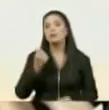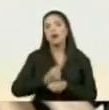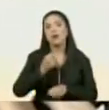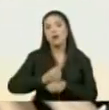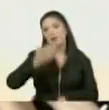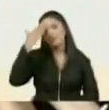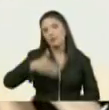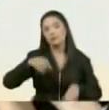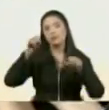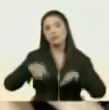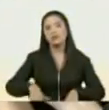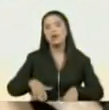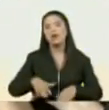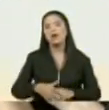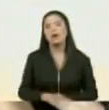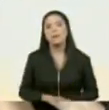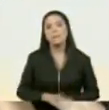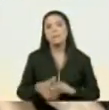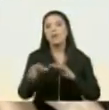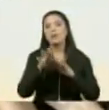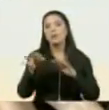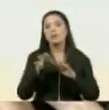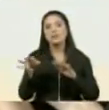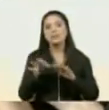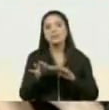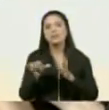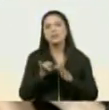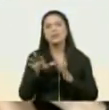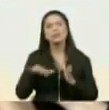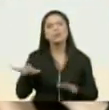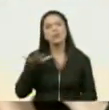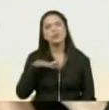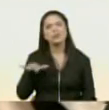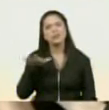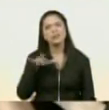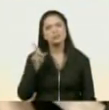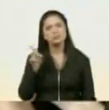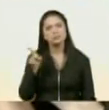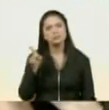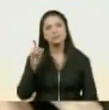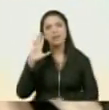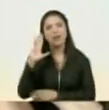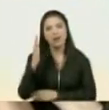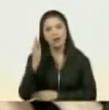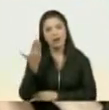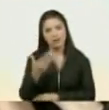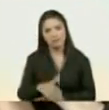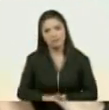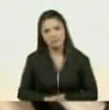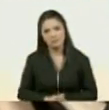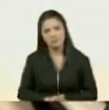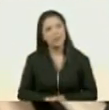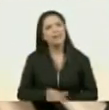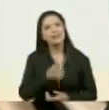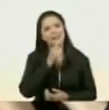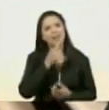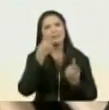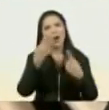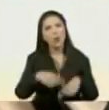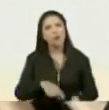la Guardia Nacional en el municipio palavecino del estado Lara? ¿Quién puede estar de acuerdo con